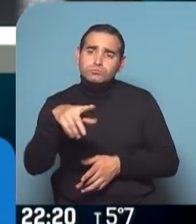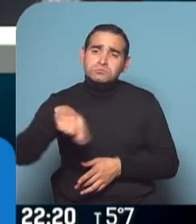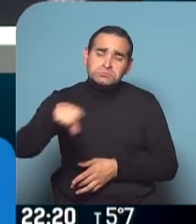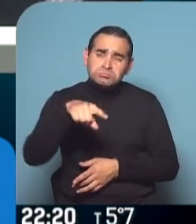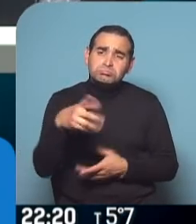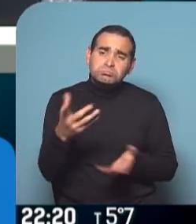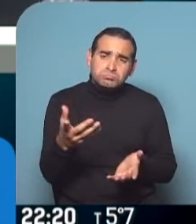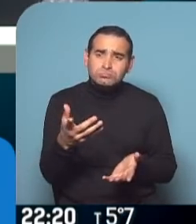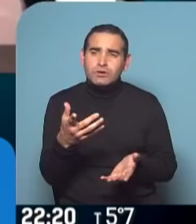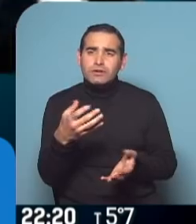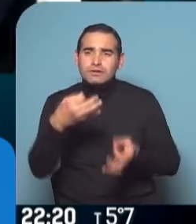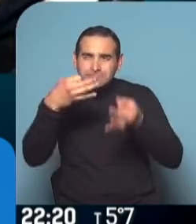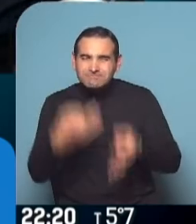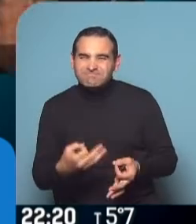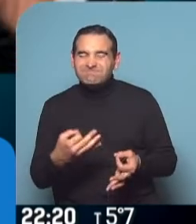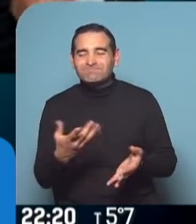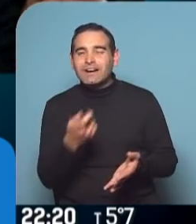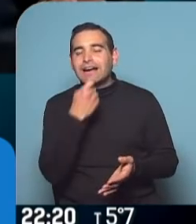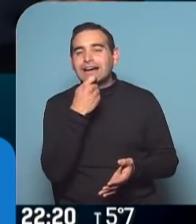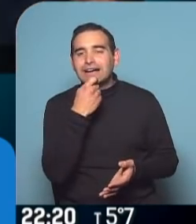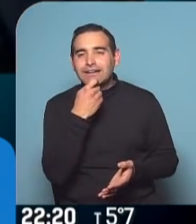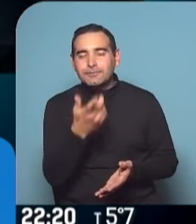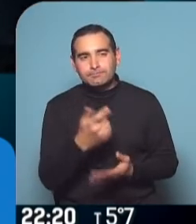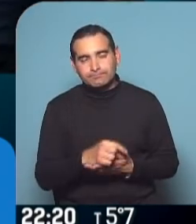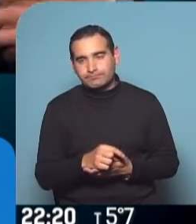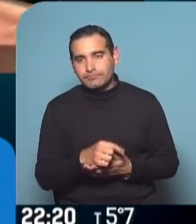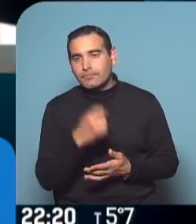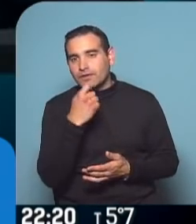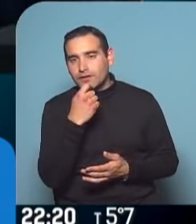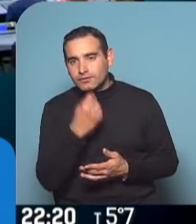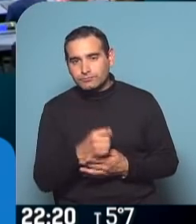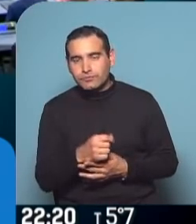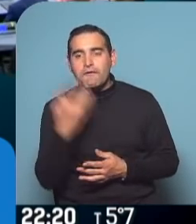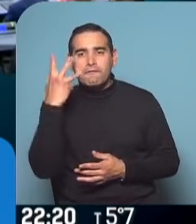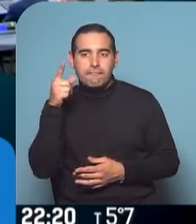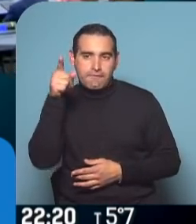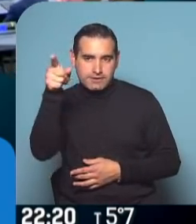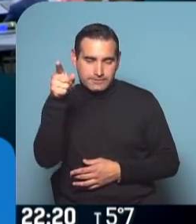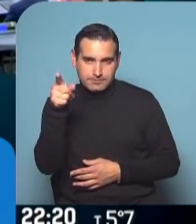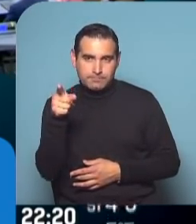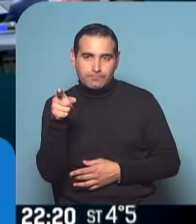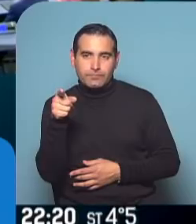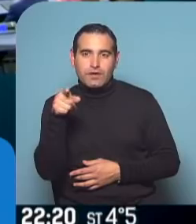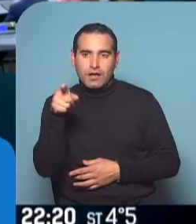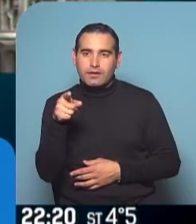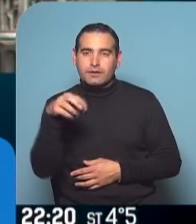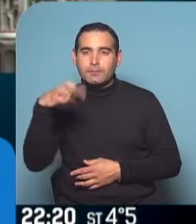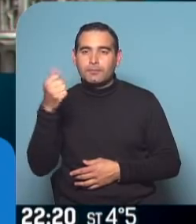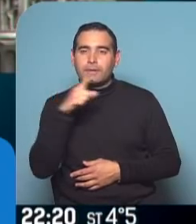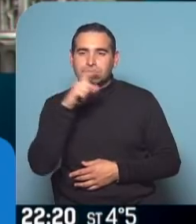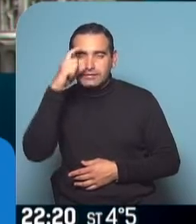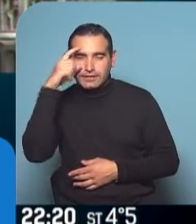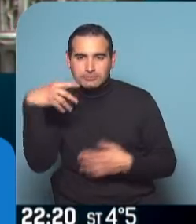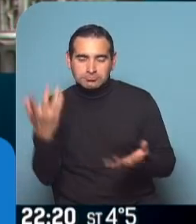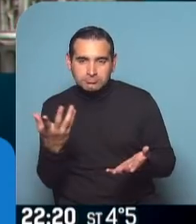no tienen un nicho muy especializado. Por ejemplo, el foie gras en Francia, ¿no? El paté, ¿no? Ese tipo de